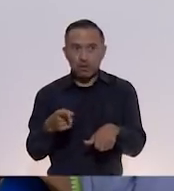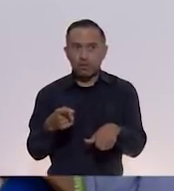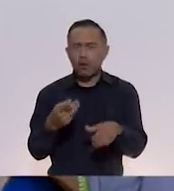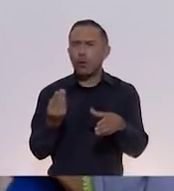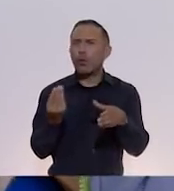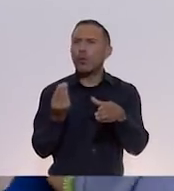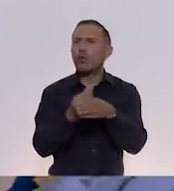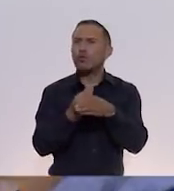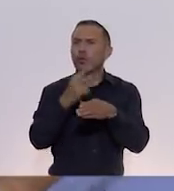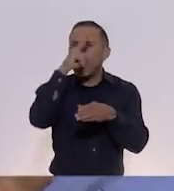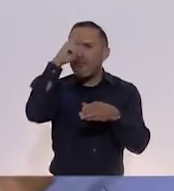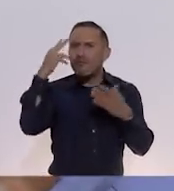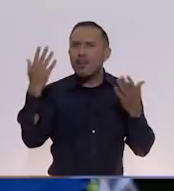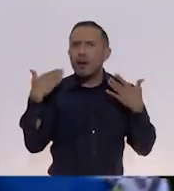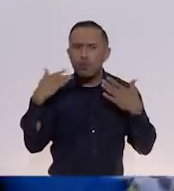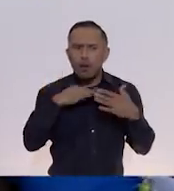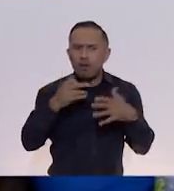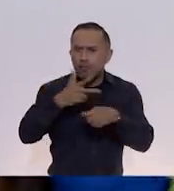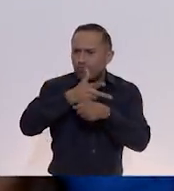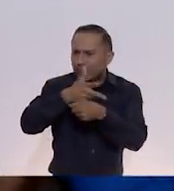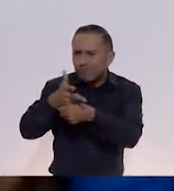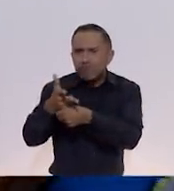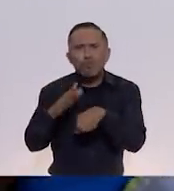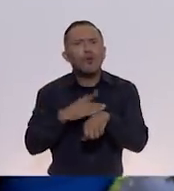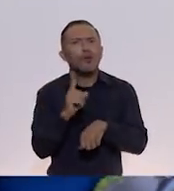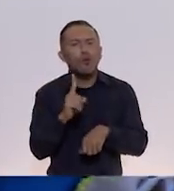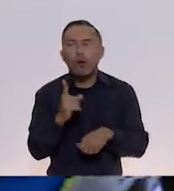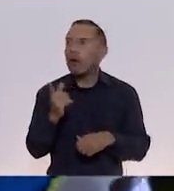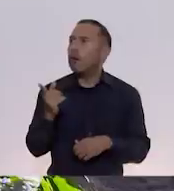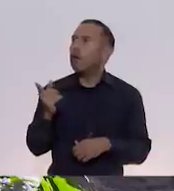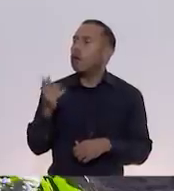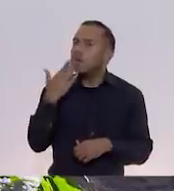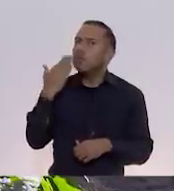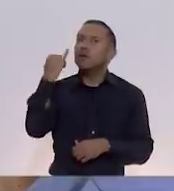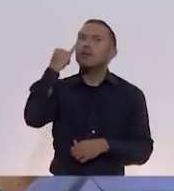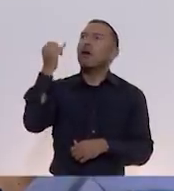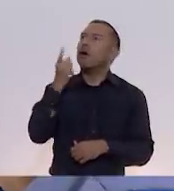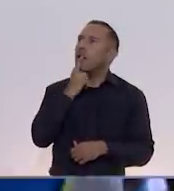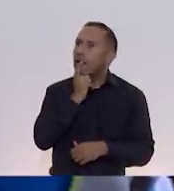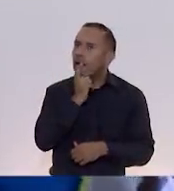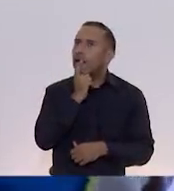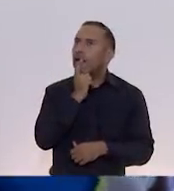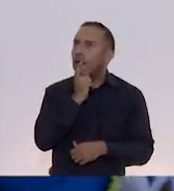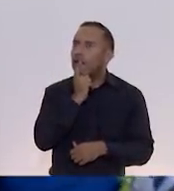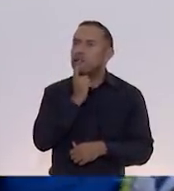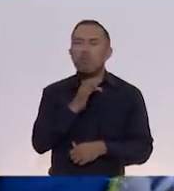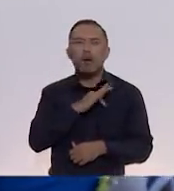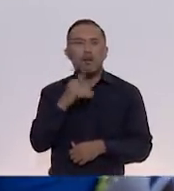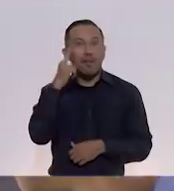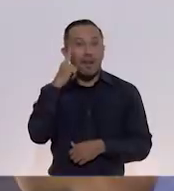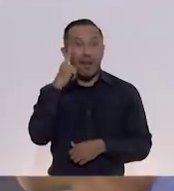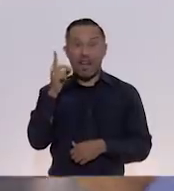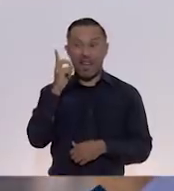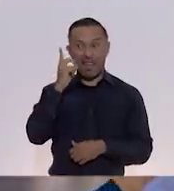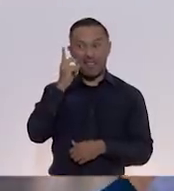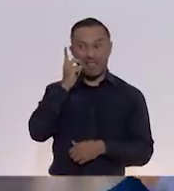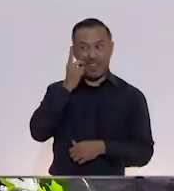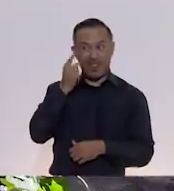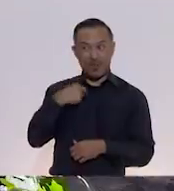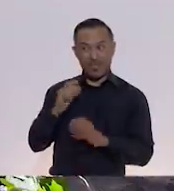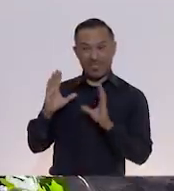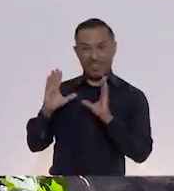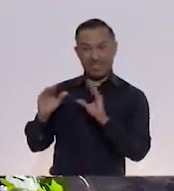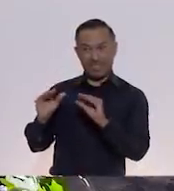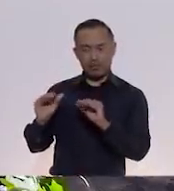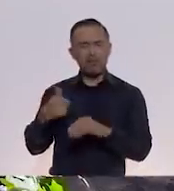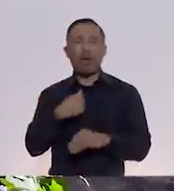verano? ¡Ay! Esa es buena idea. Sí. Y además nos sirve de excusa para seguir enseñando a Danielito. Ok, tías, pero no me